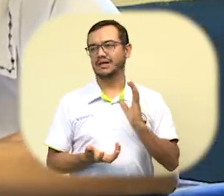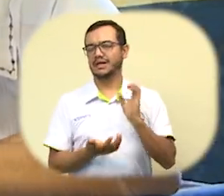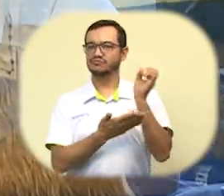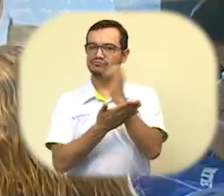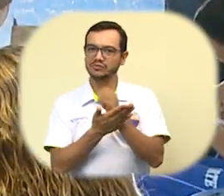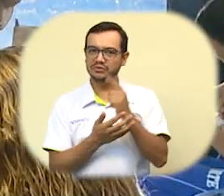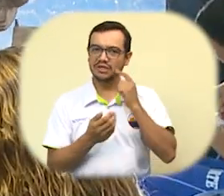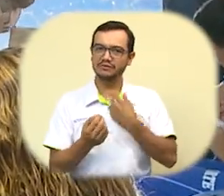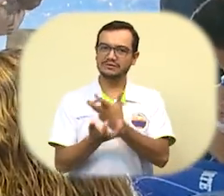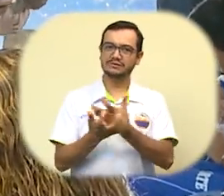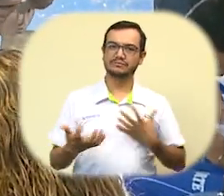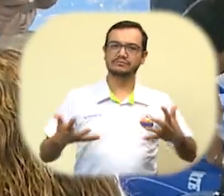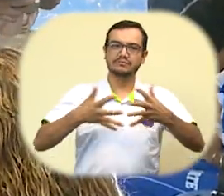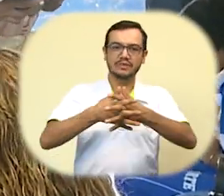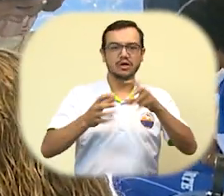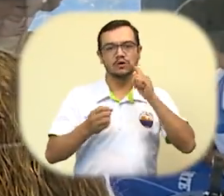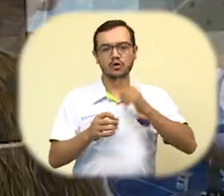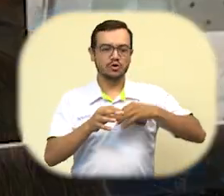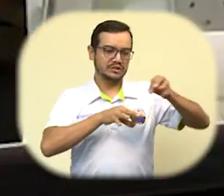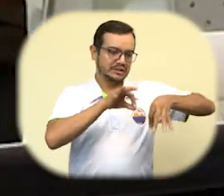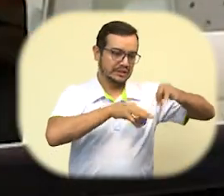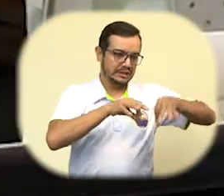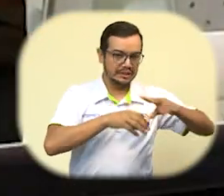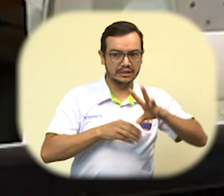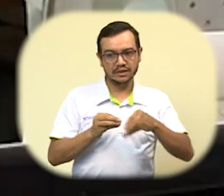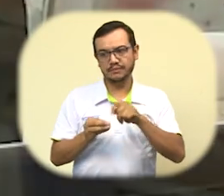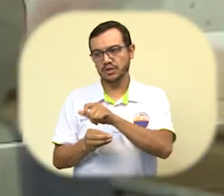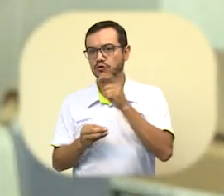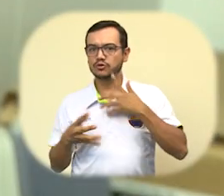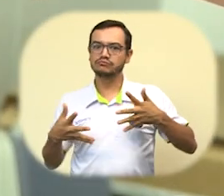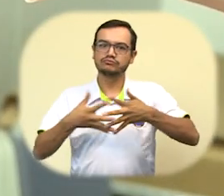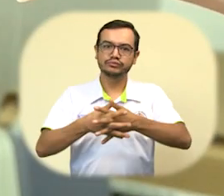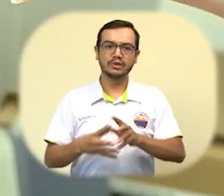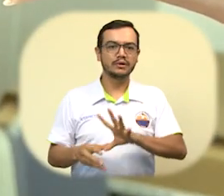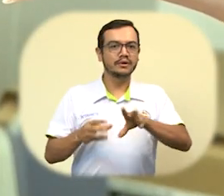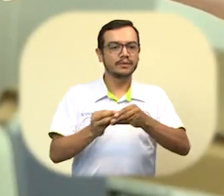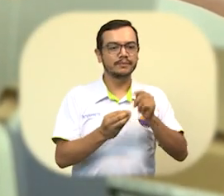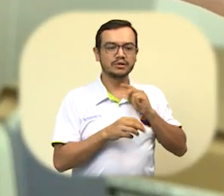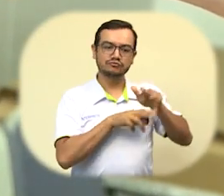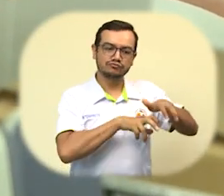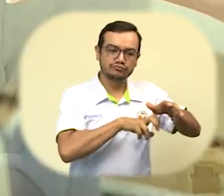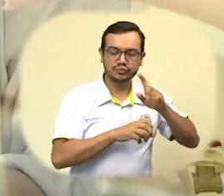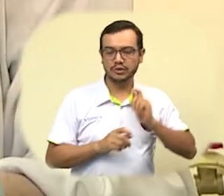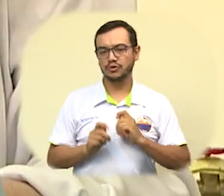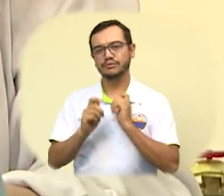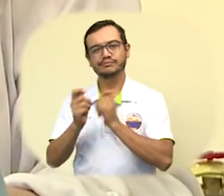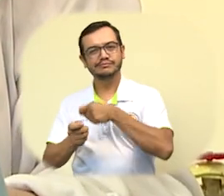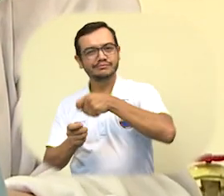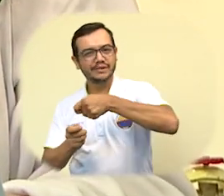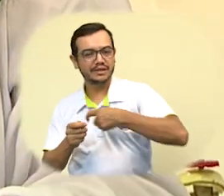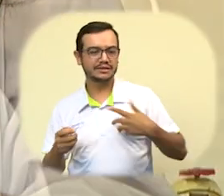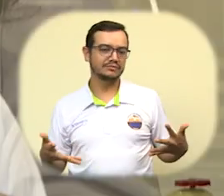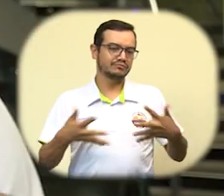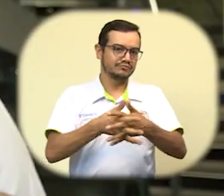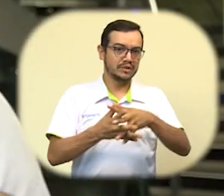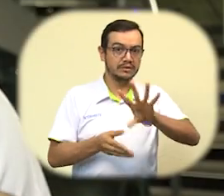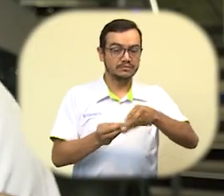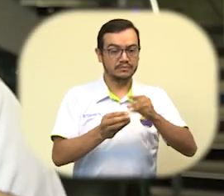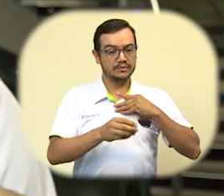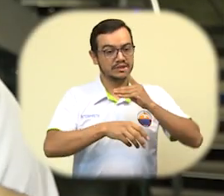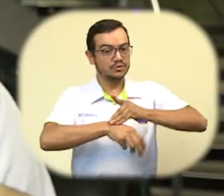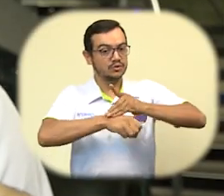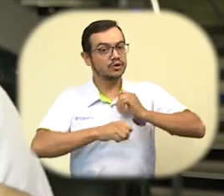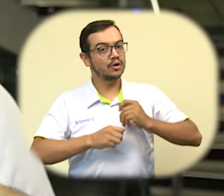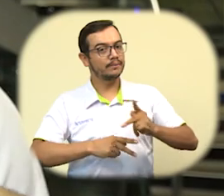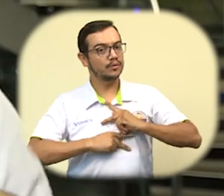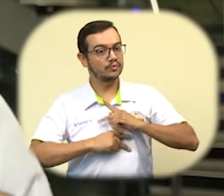que tecnología robótica se complemente con ingeniería electrónica o de sistemas, educación campesina y rural con agronomía, con pesca. Nuevos programas de maestría, el nuevo